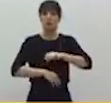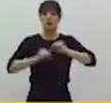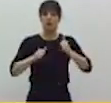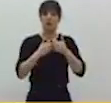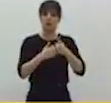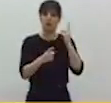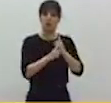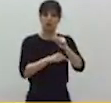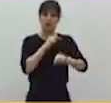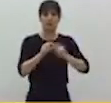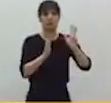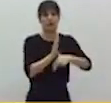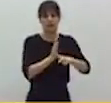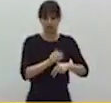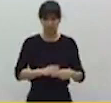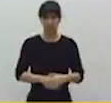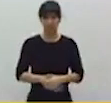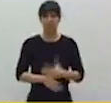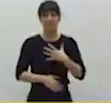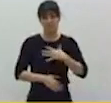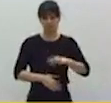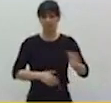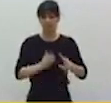tarde, probablemente demasiado tarde.